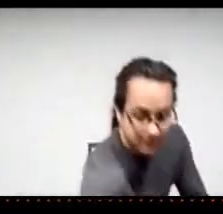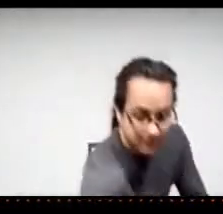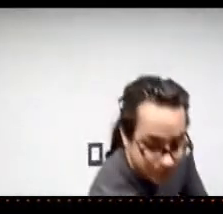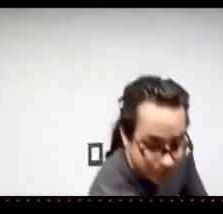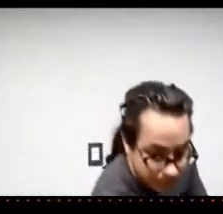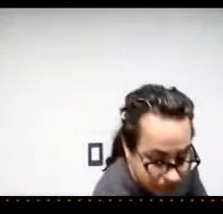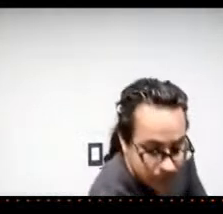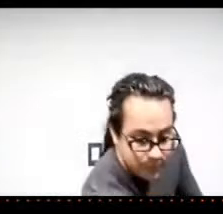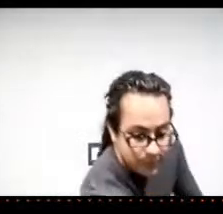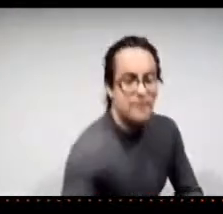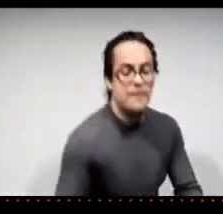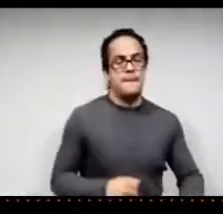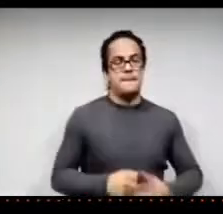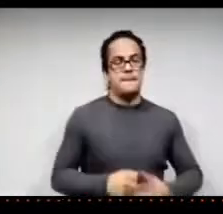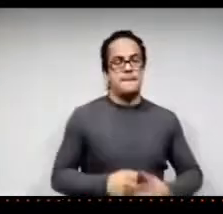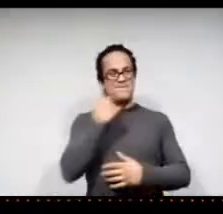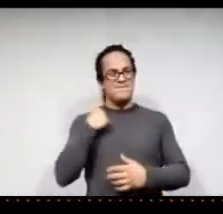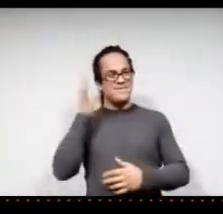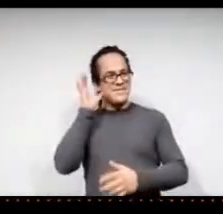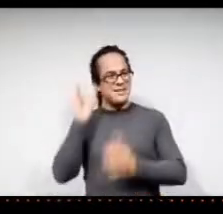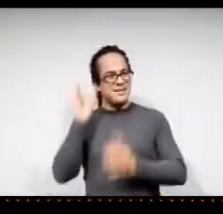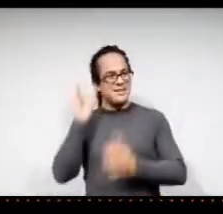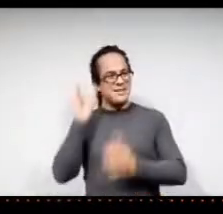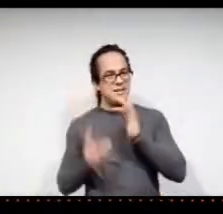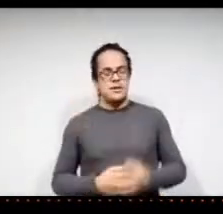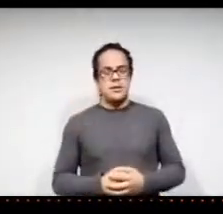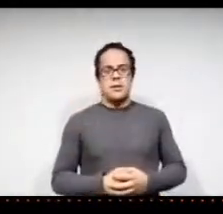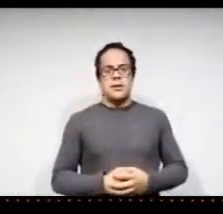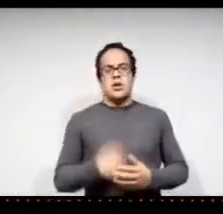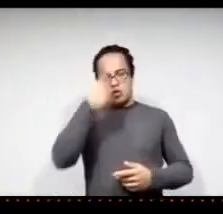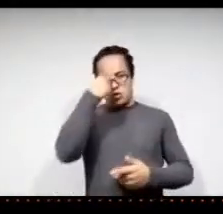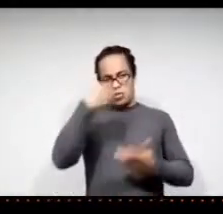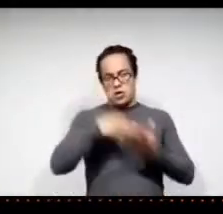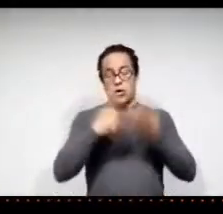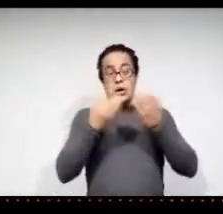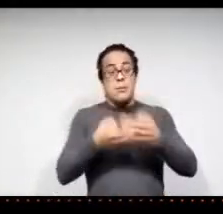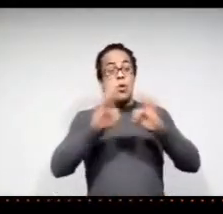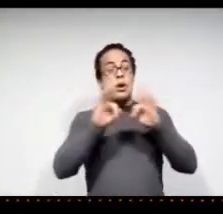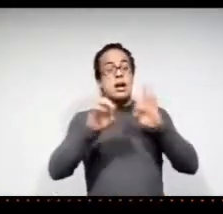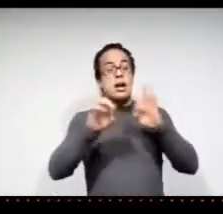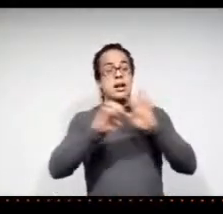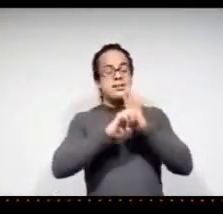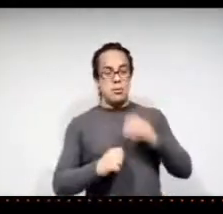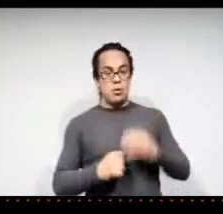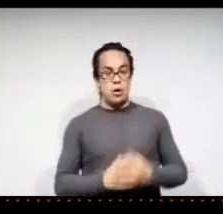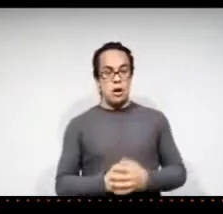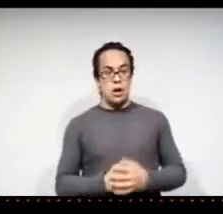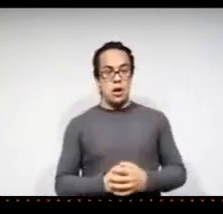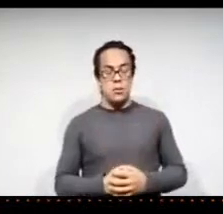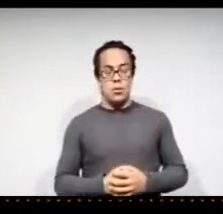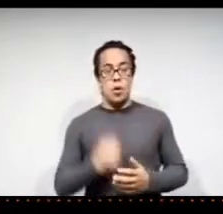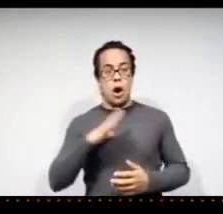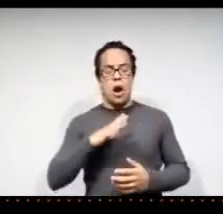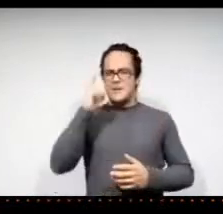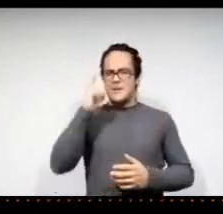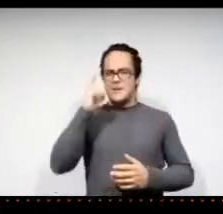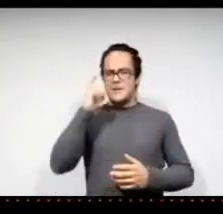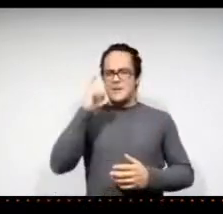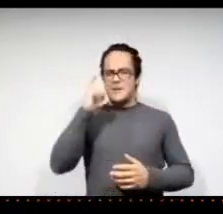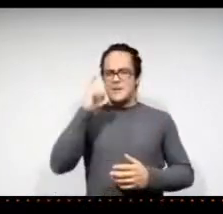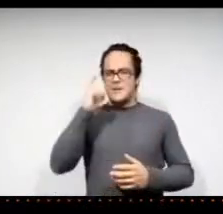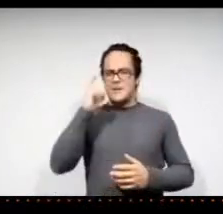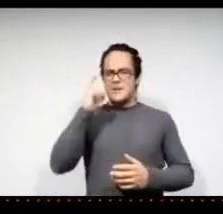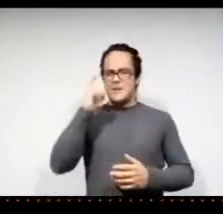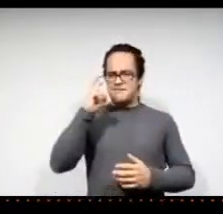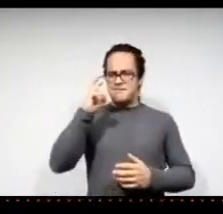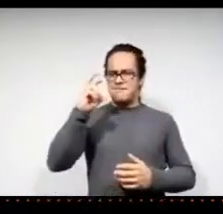parece indispensable que dejemos y que sé que además es un sueño, por lo menos en este momento, pero